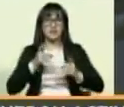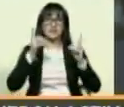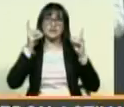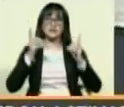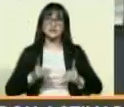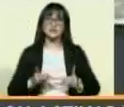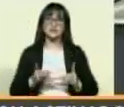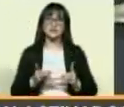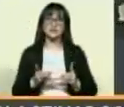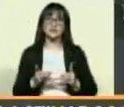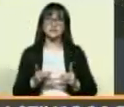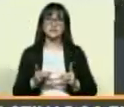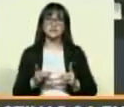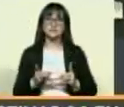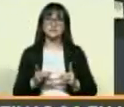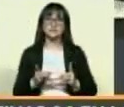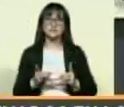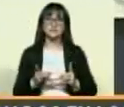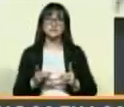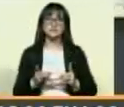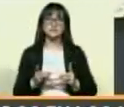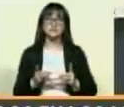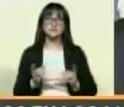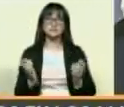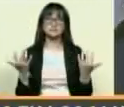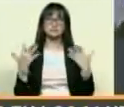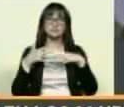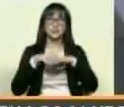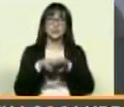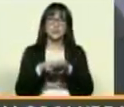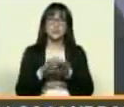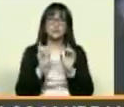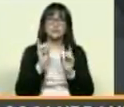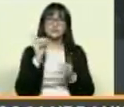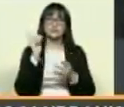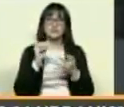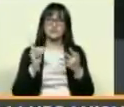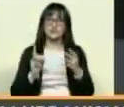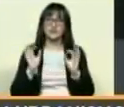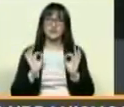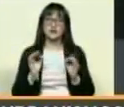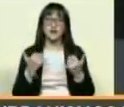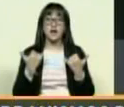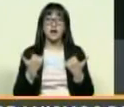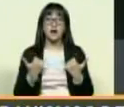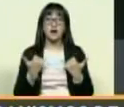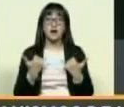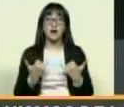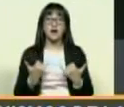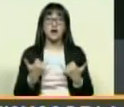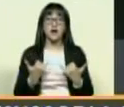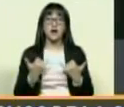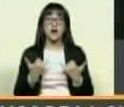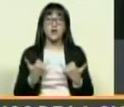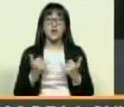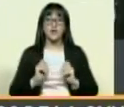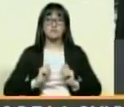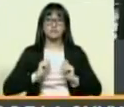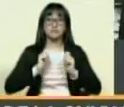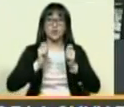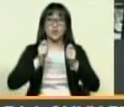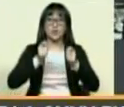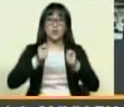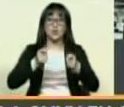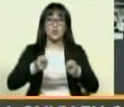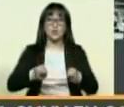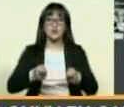revitalizan la Asociación de Estados del Caribe con funciones muy definidas. A continuación, vamos a la transferencia de la presidencia pro tempore